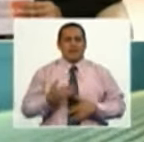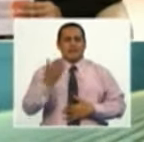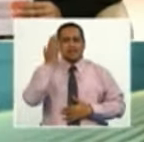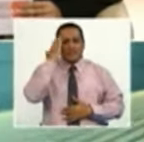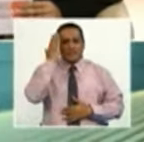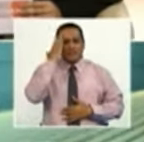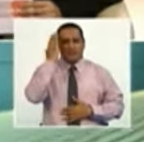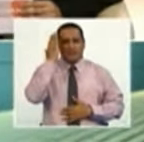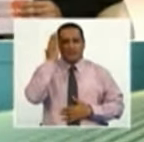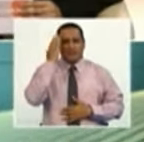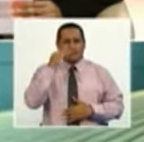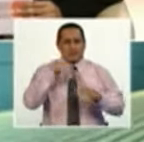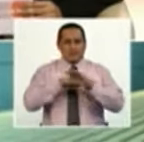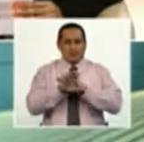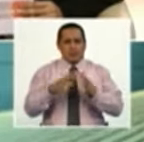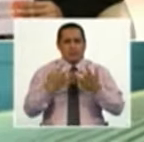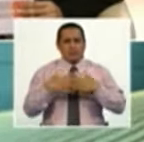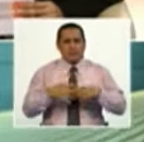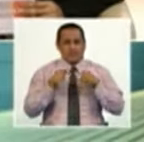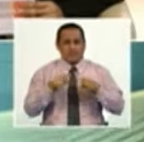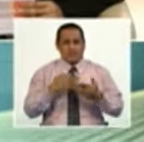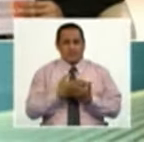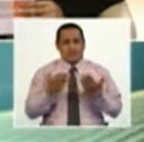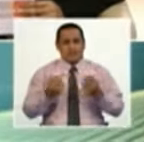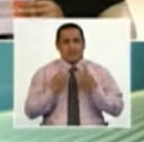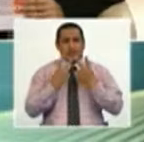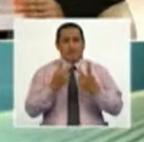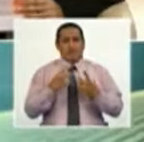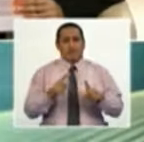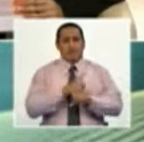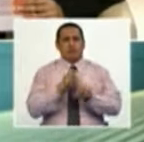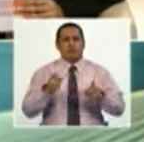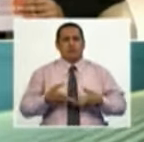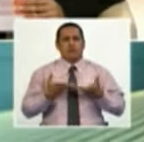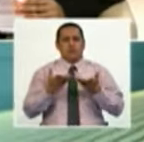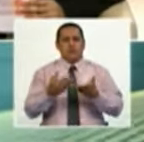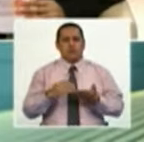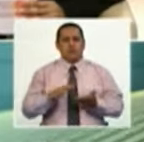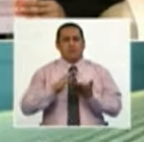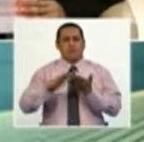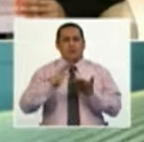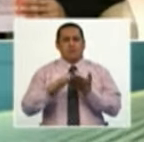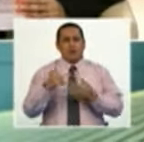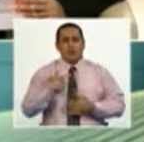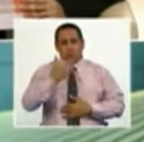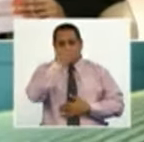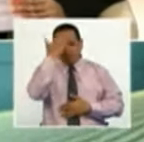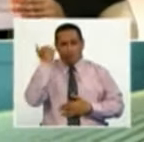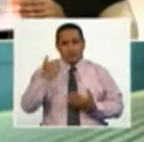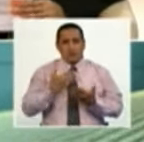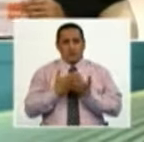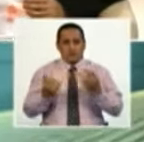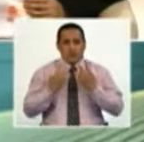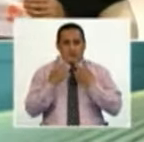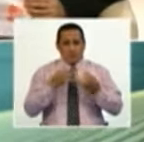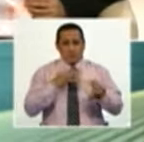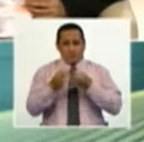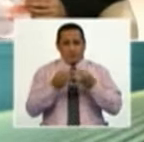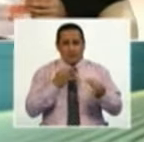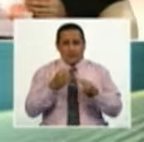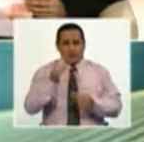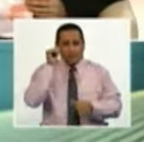se enteraron en la empresa de este hecho irregular y sin embargo se ha dado esta condonación u olvido de la cual usted nos